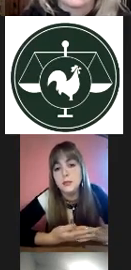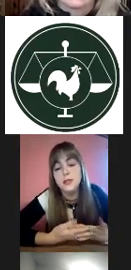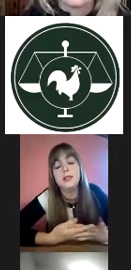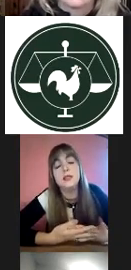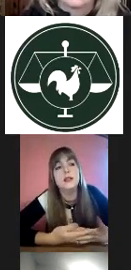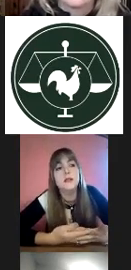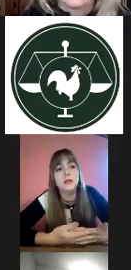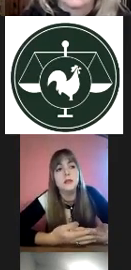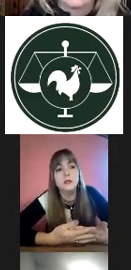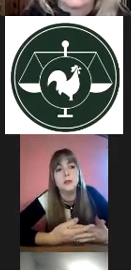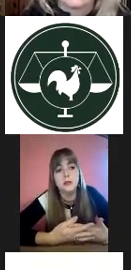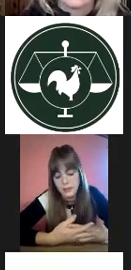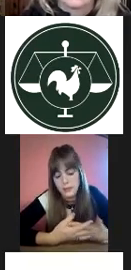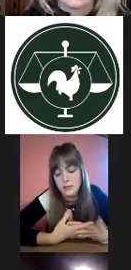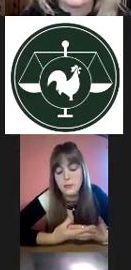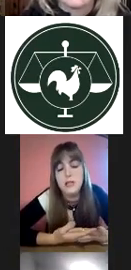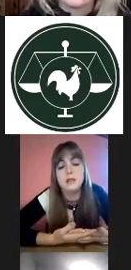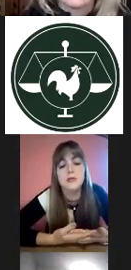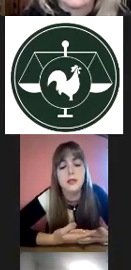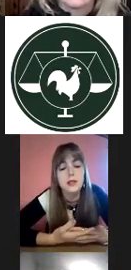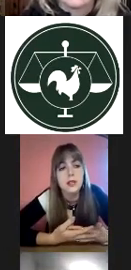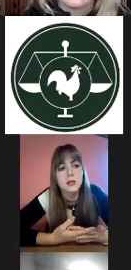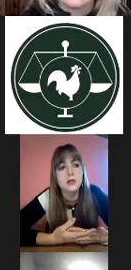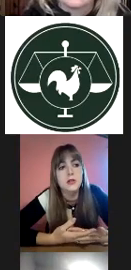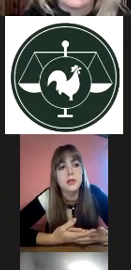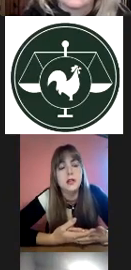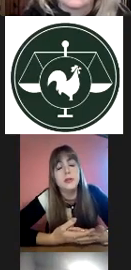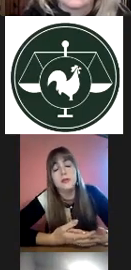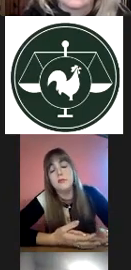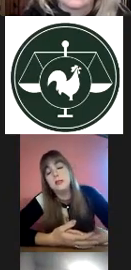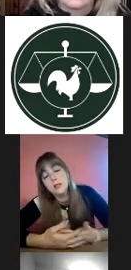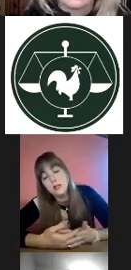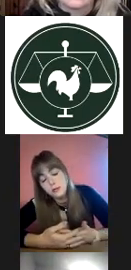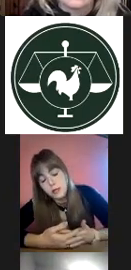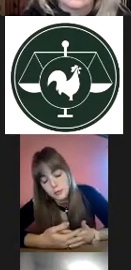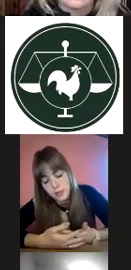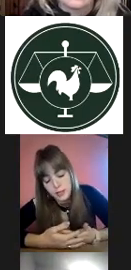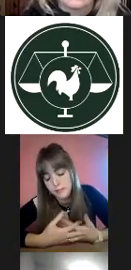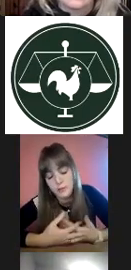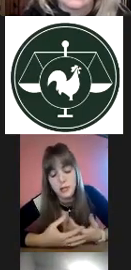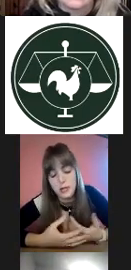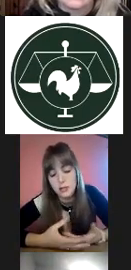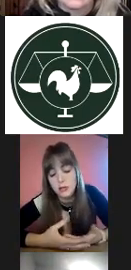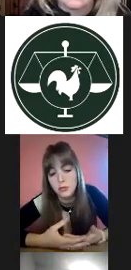chapita, y después es terrible ver cómo realmente la familia sufre no encontrarlo, pero ni siquiera puso una chapita, un plástico con un